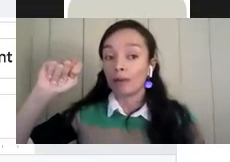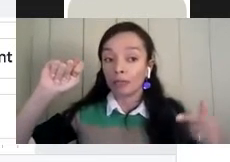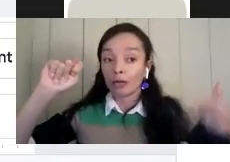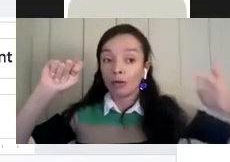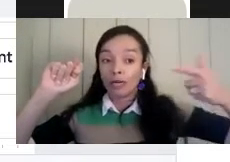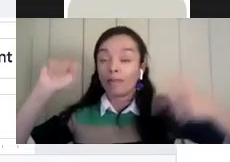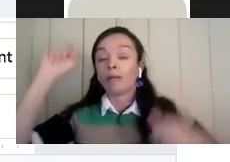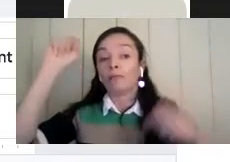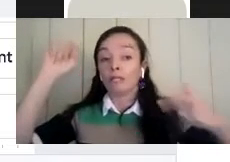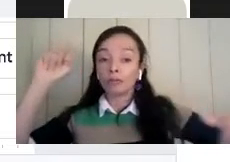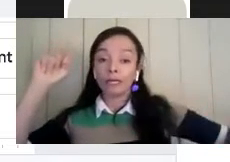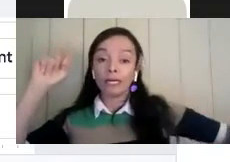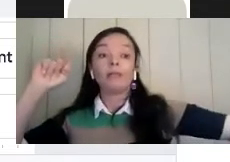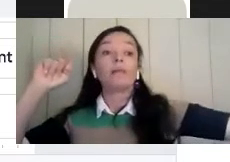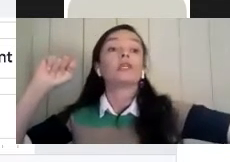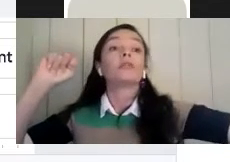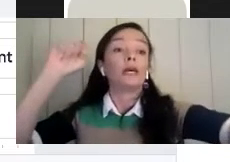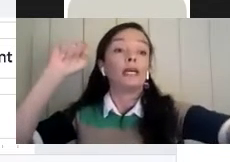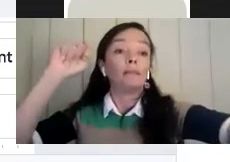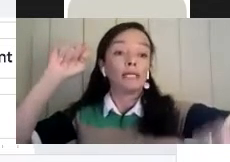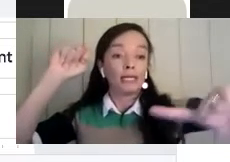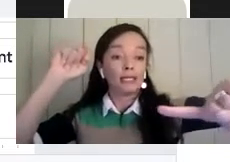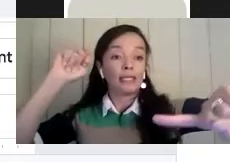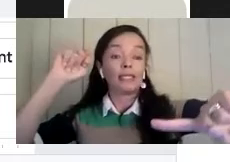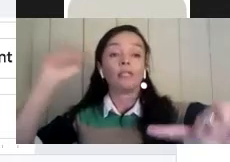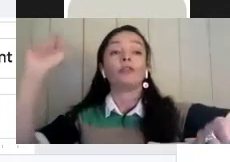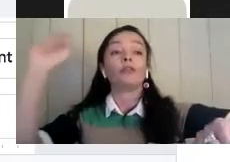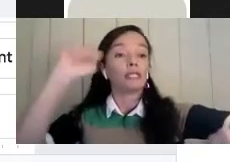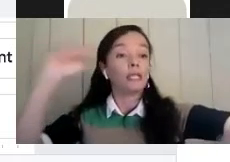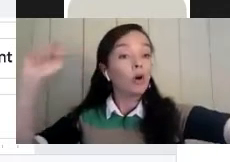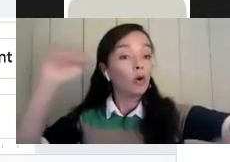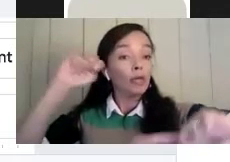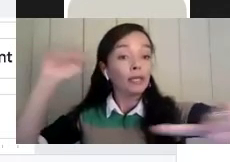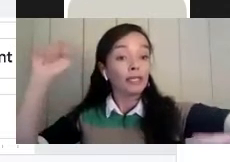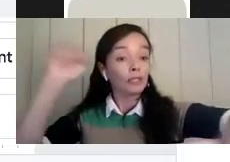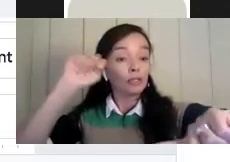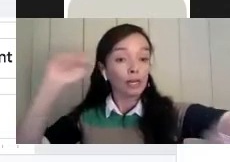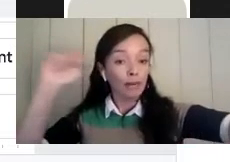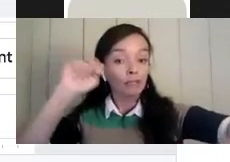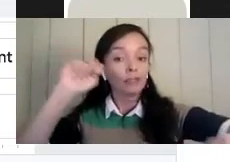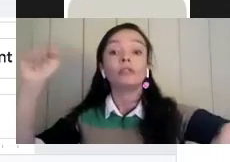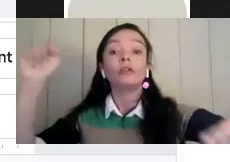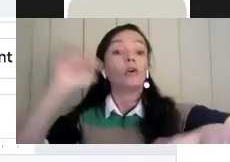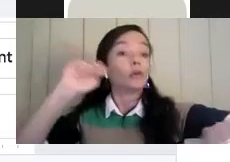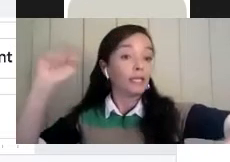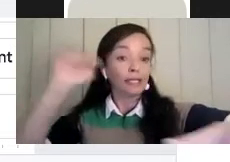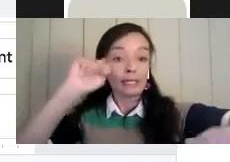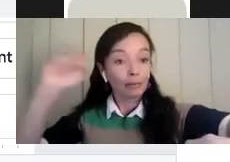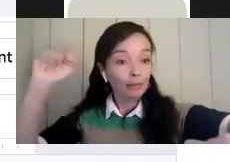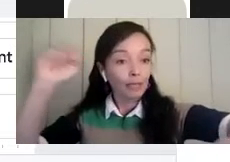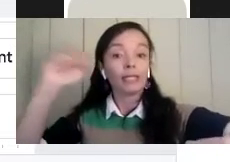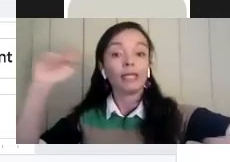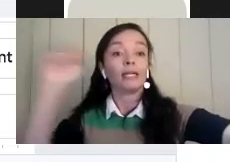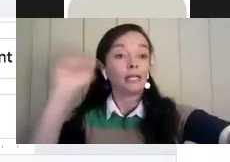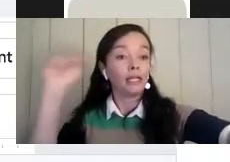vamos a coger la mano menos dominante y vamos a tocar el pañal del niño. Así, oh, ¿quieres usar el baño? ¿O quieres hacer